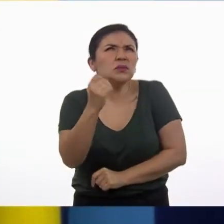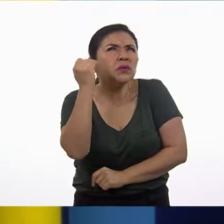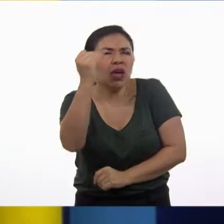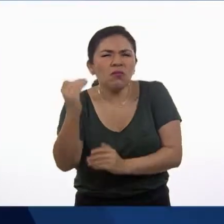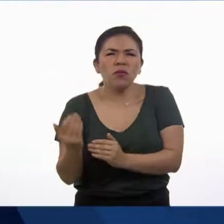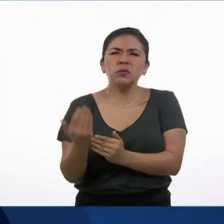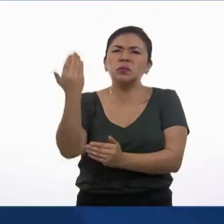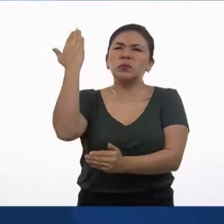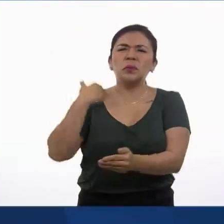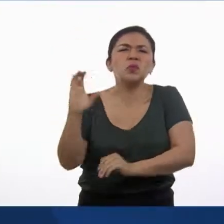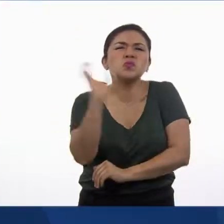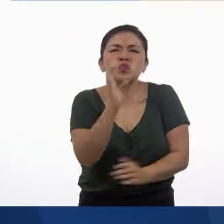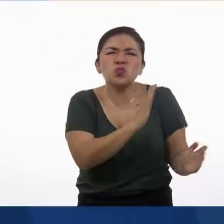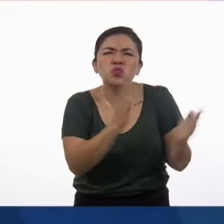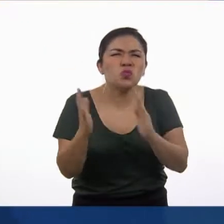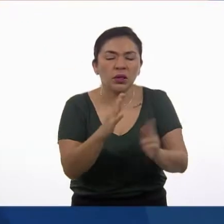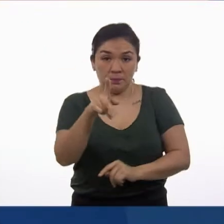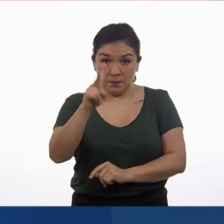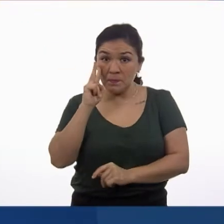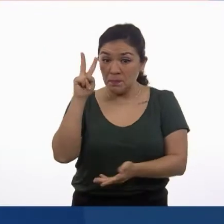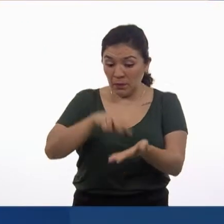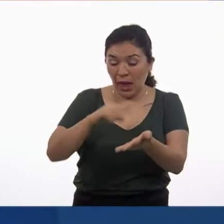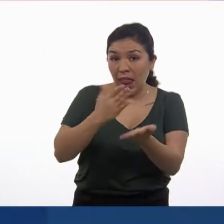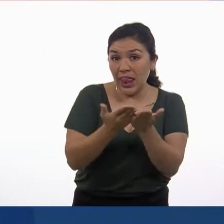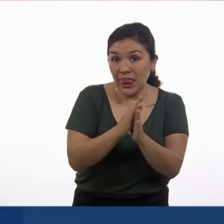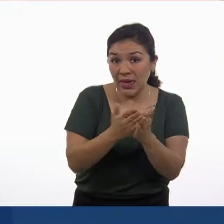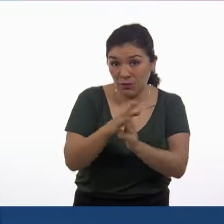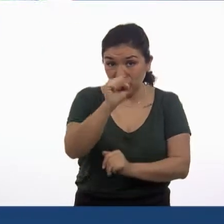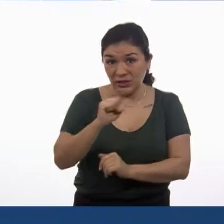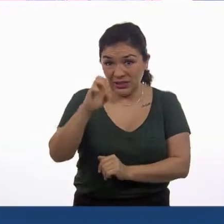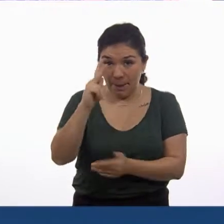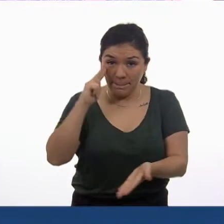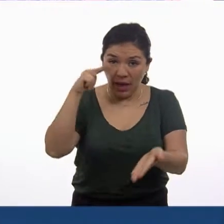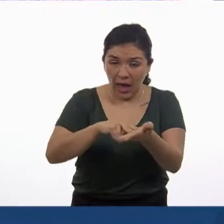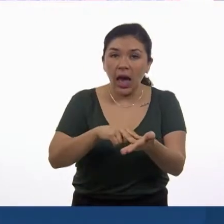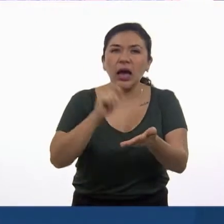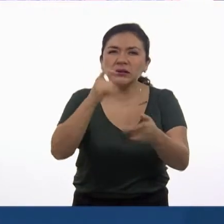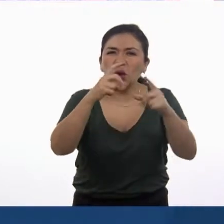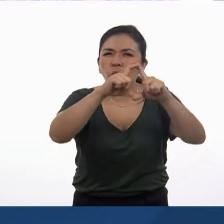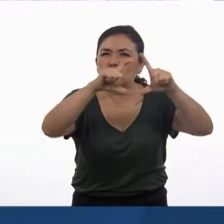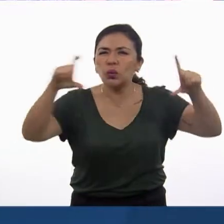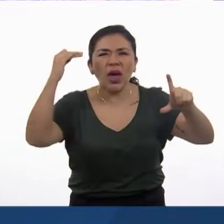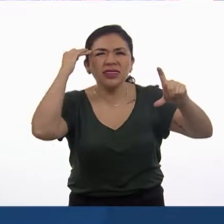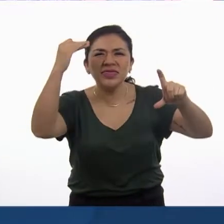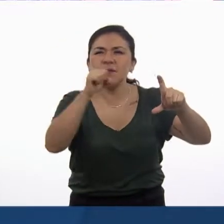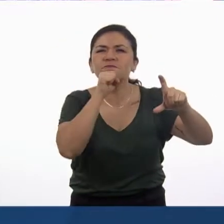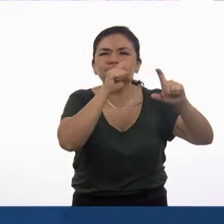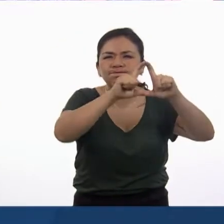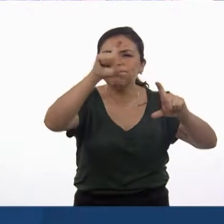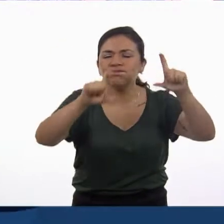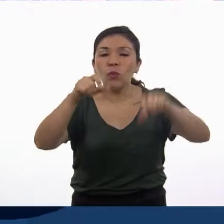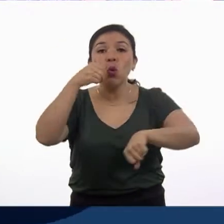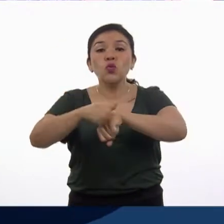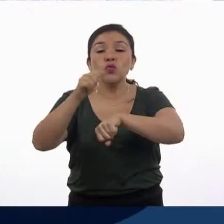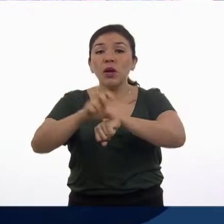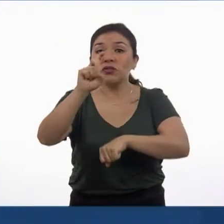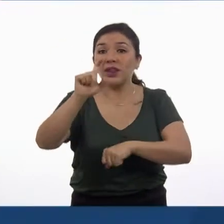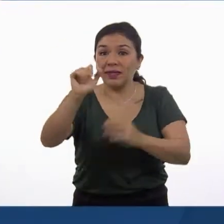ocurrió? Si vamos a su libro de texto de historia, en la línea del tiempo de que aparece en la página